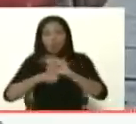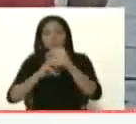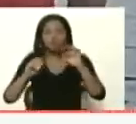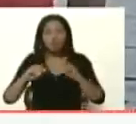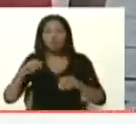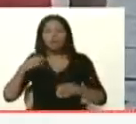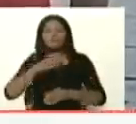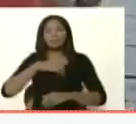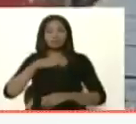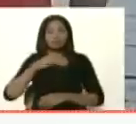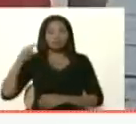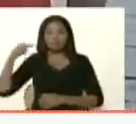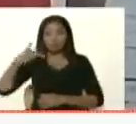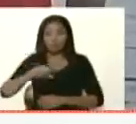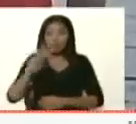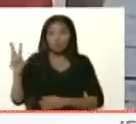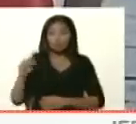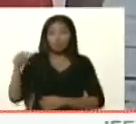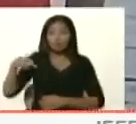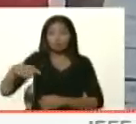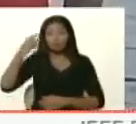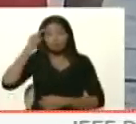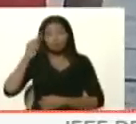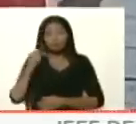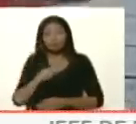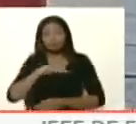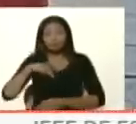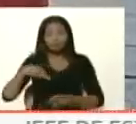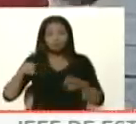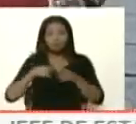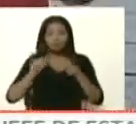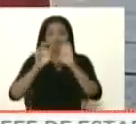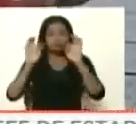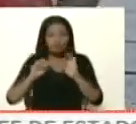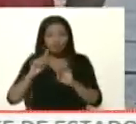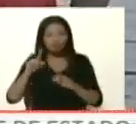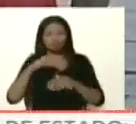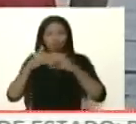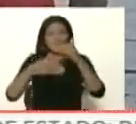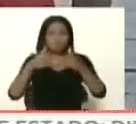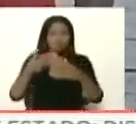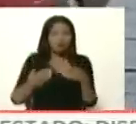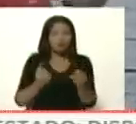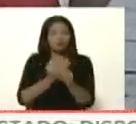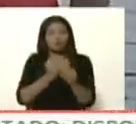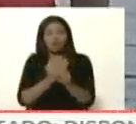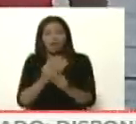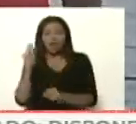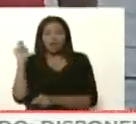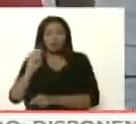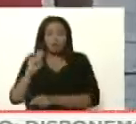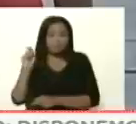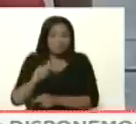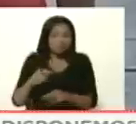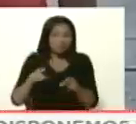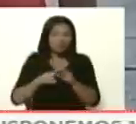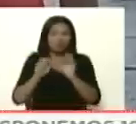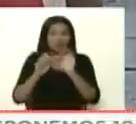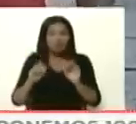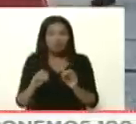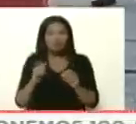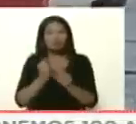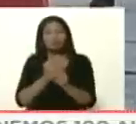Transporte Venezuela. En el día de hoy, nosotros ya hemos venido trabajando varios meses preparando unos operadores de transporte